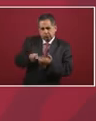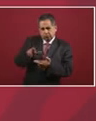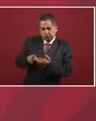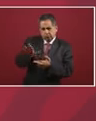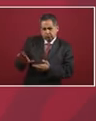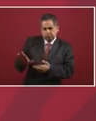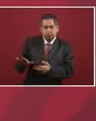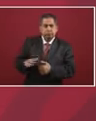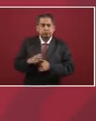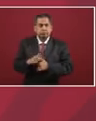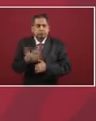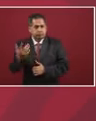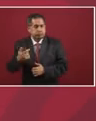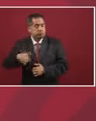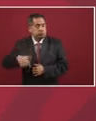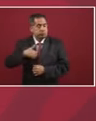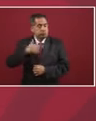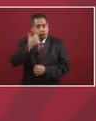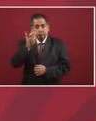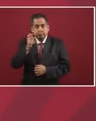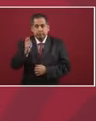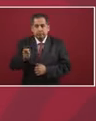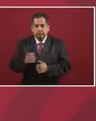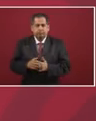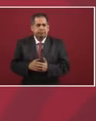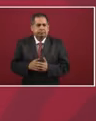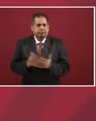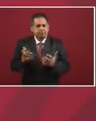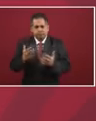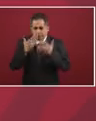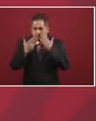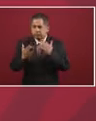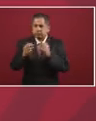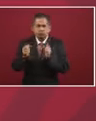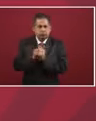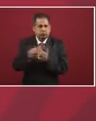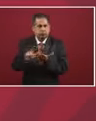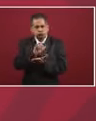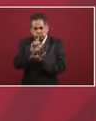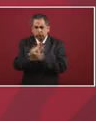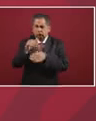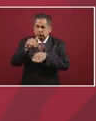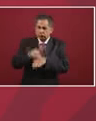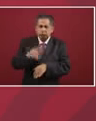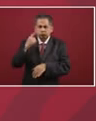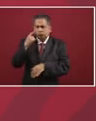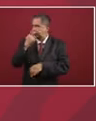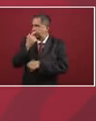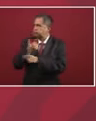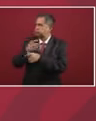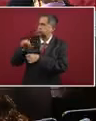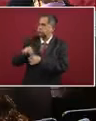porque queremos hacer las cosas en el marco de la legalidad, con democracia,